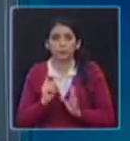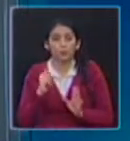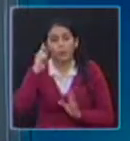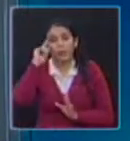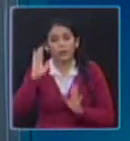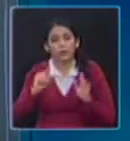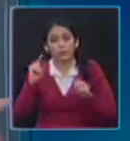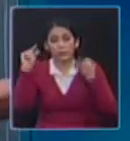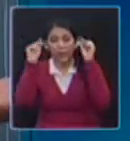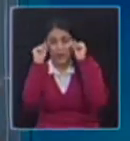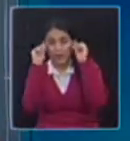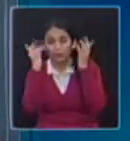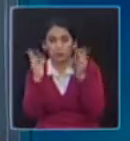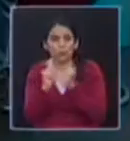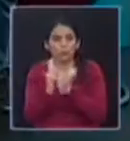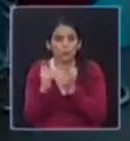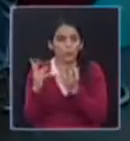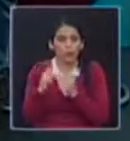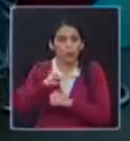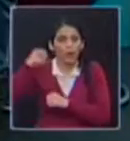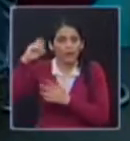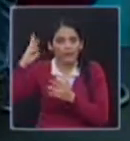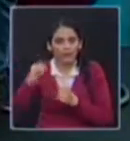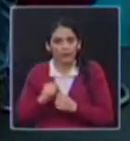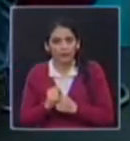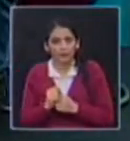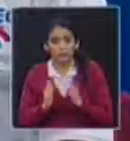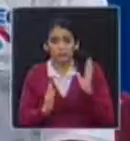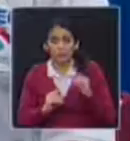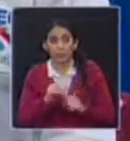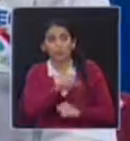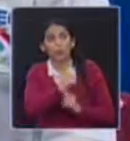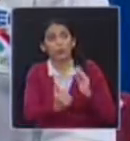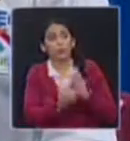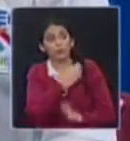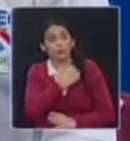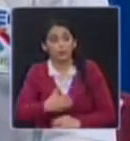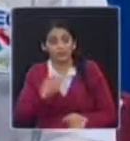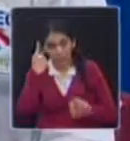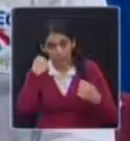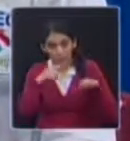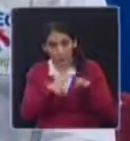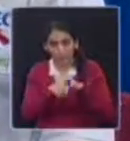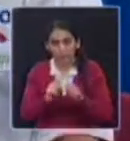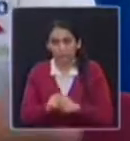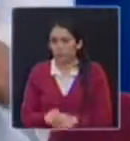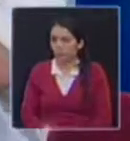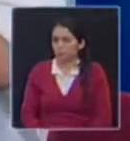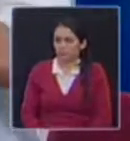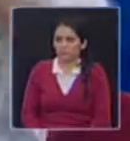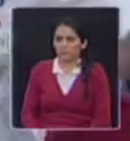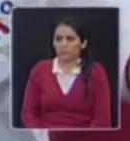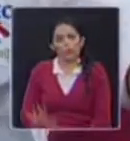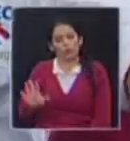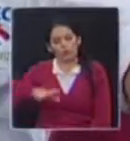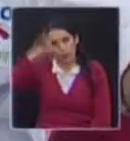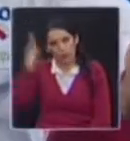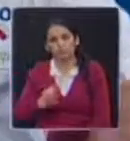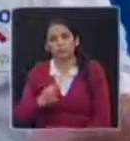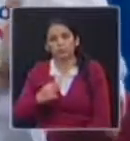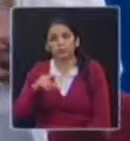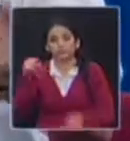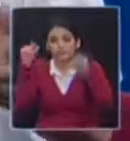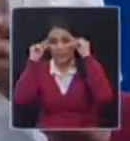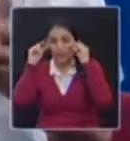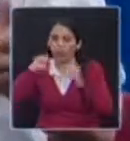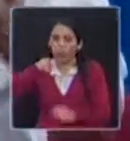diálogos, llegar a acuerdos con el sector? Nosotros estamos convencidos que con Guillermo Lasso vamos a llegar a la presidencia de la República. Se van a eliminar 14